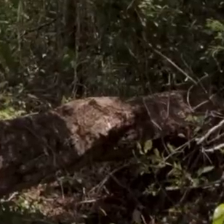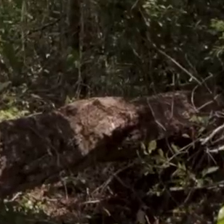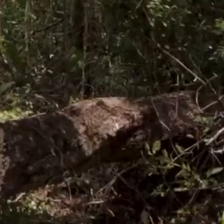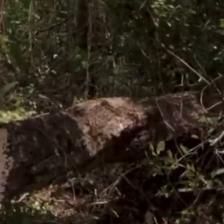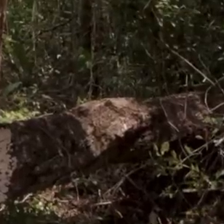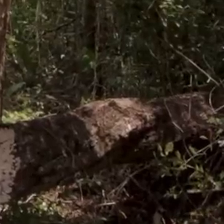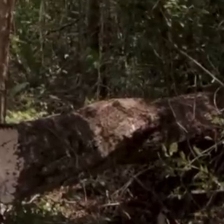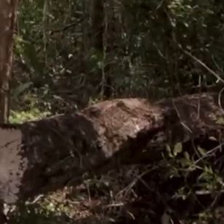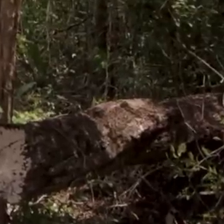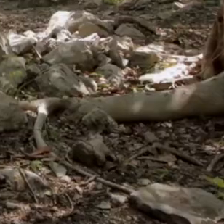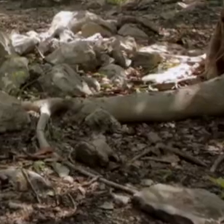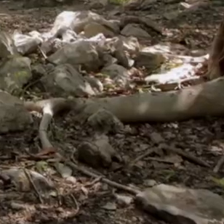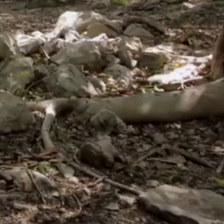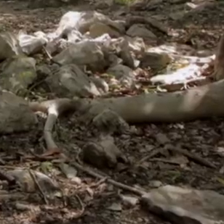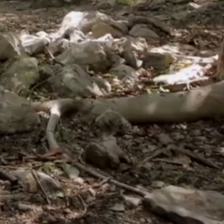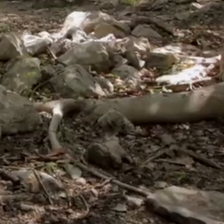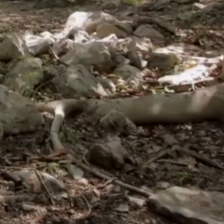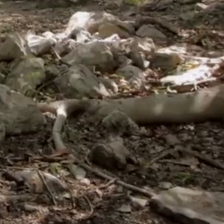Música